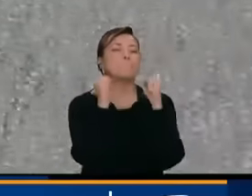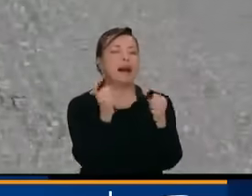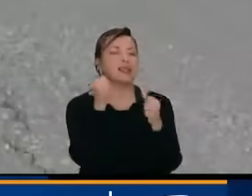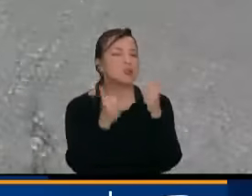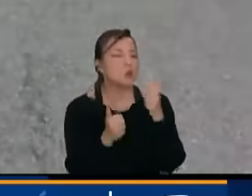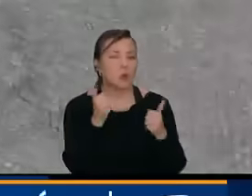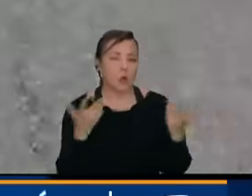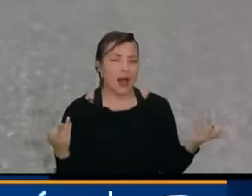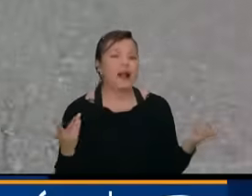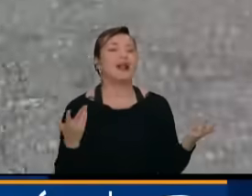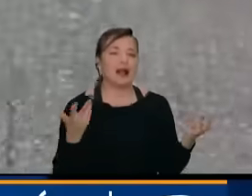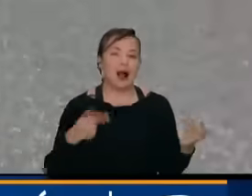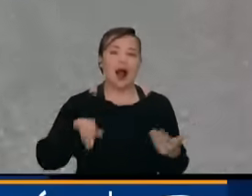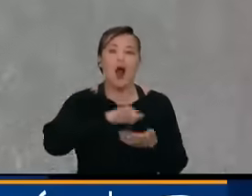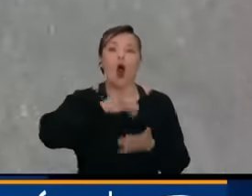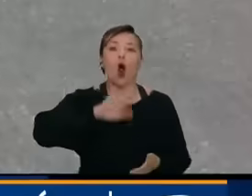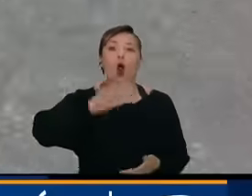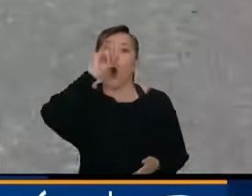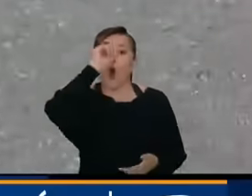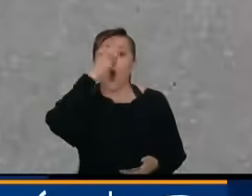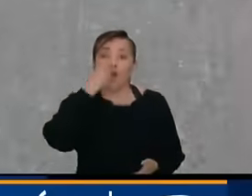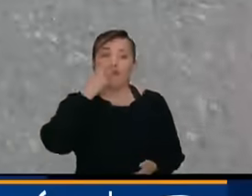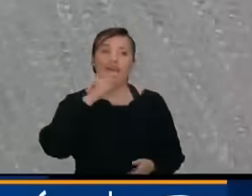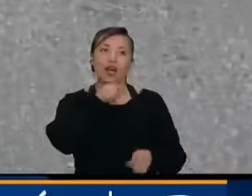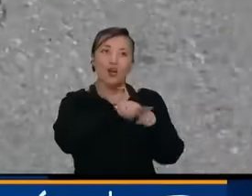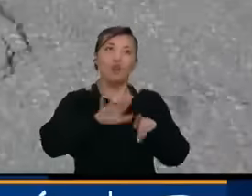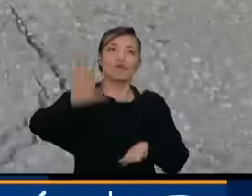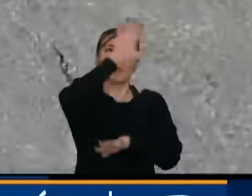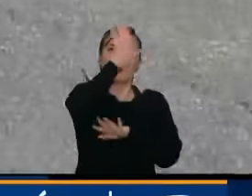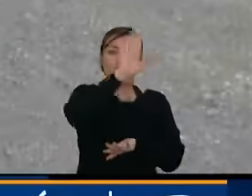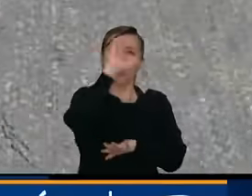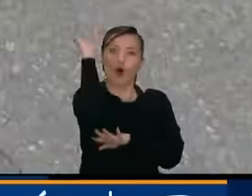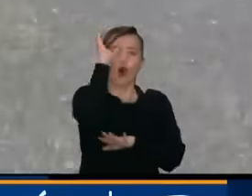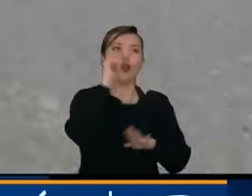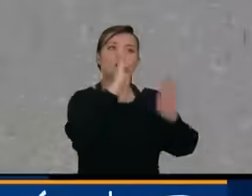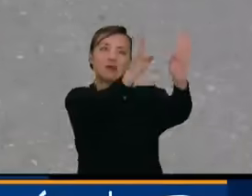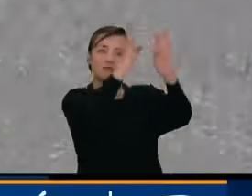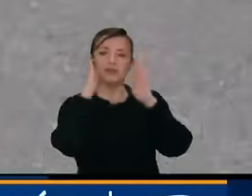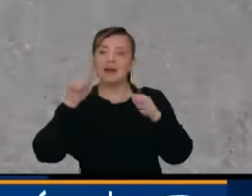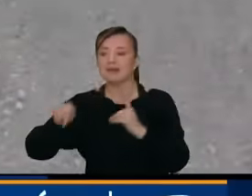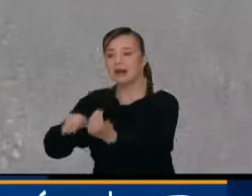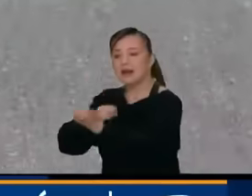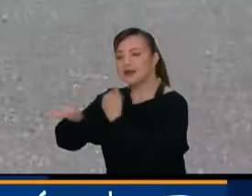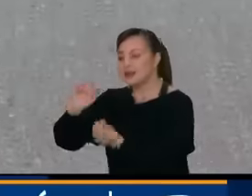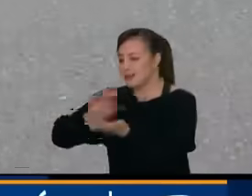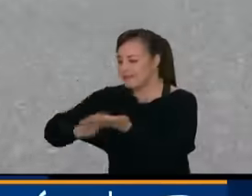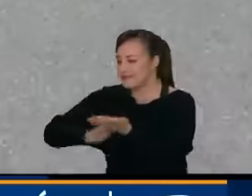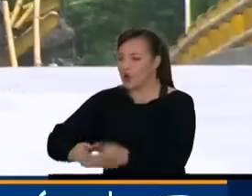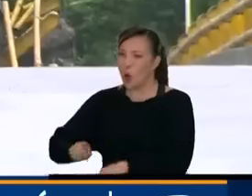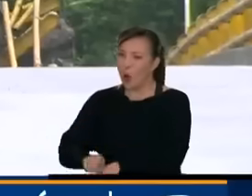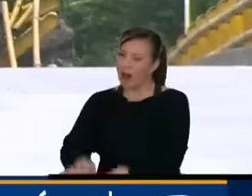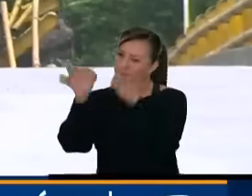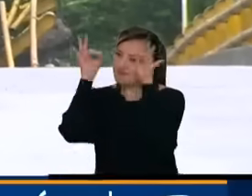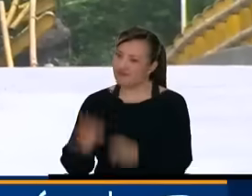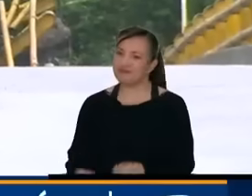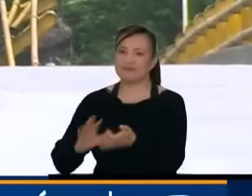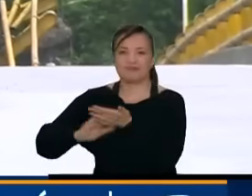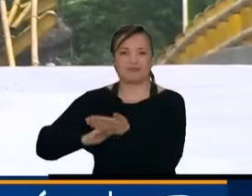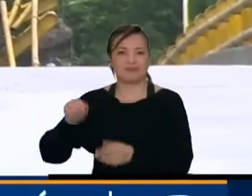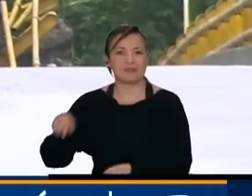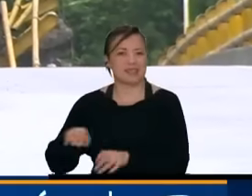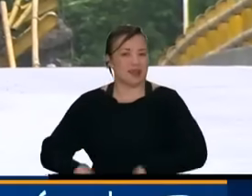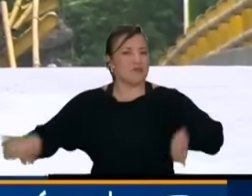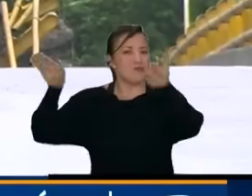a gobierno nacional para que nos escuche, para que la vía transversal del Cusiana tenga una solución definitiva en estos